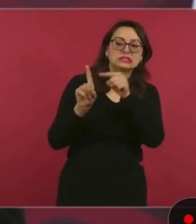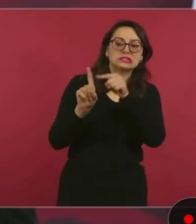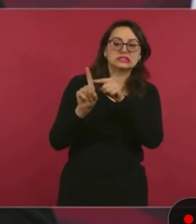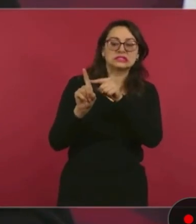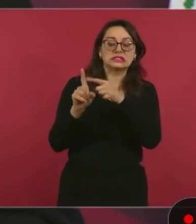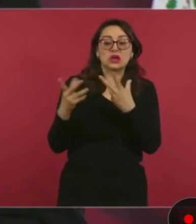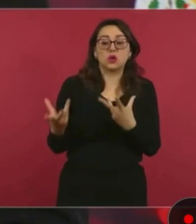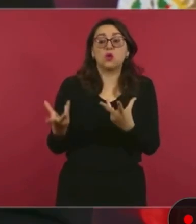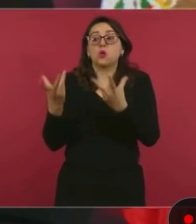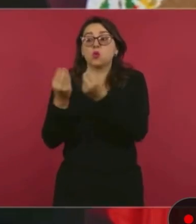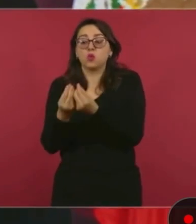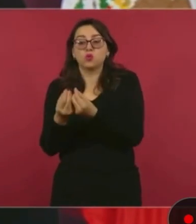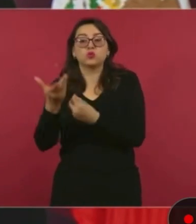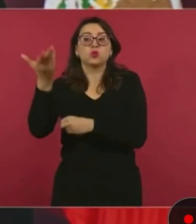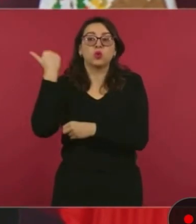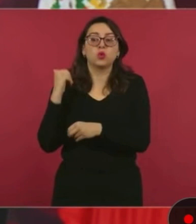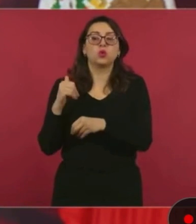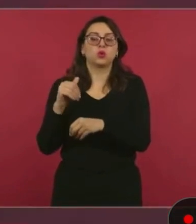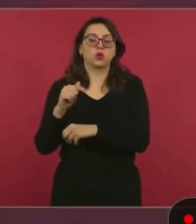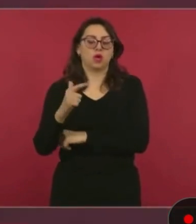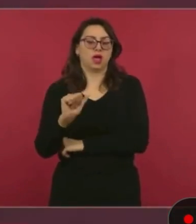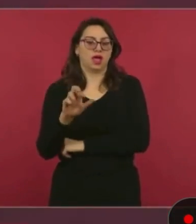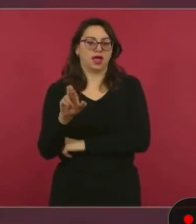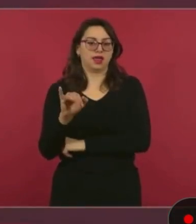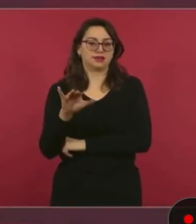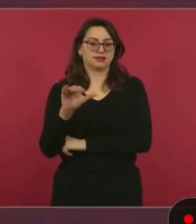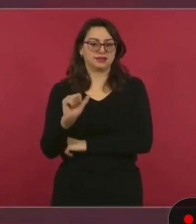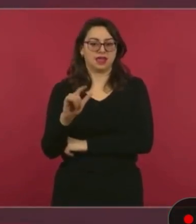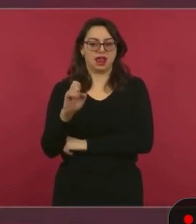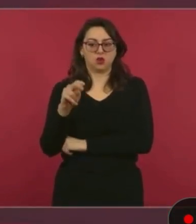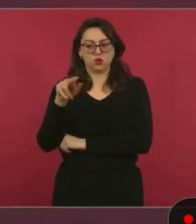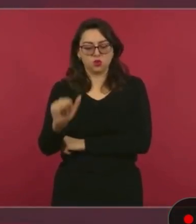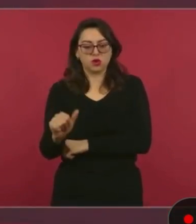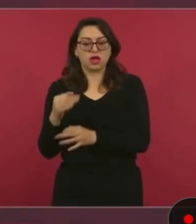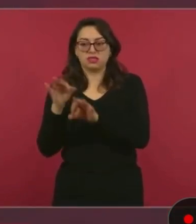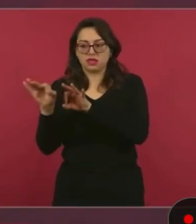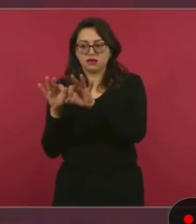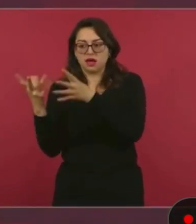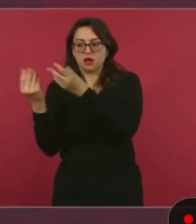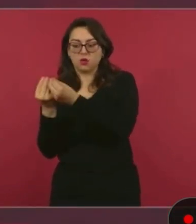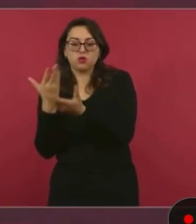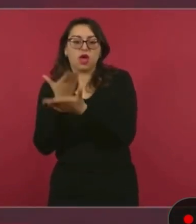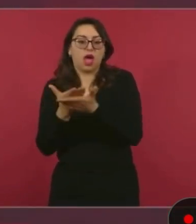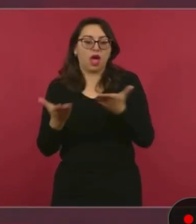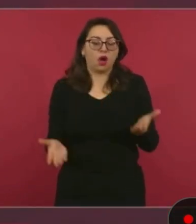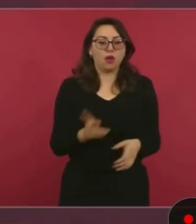era el brazo derecho de García Luna.